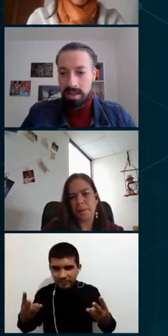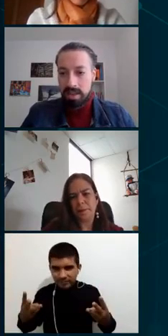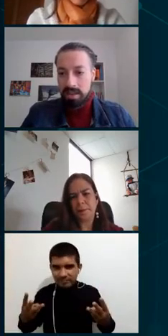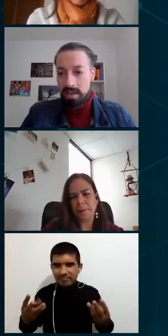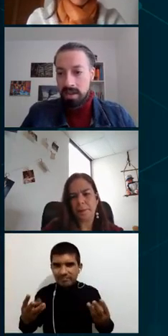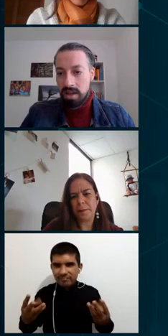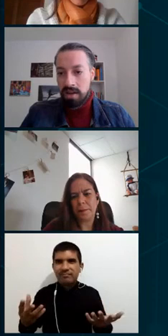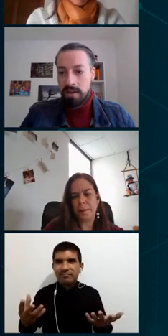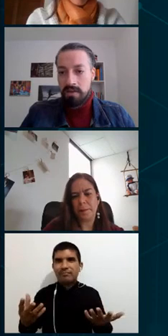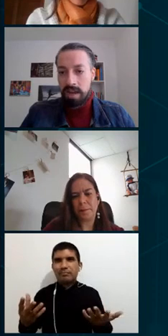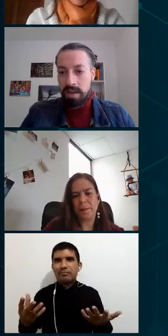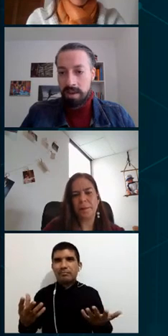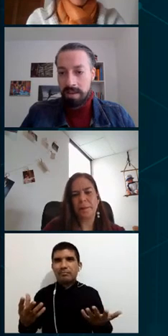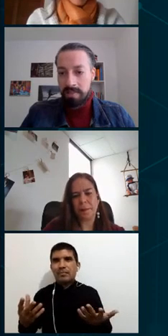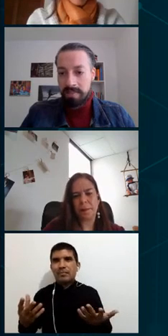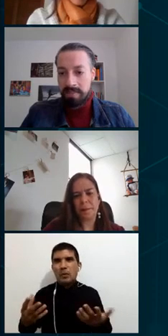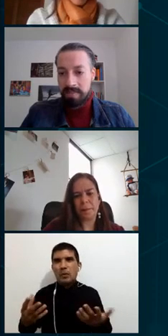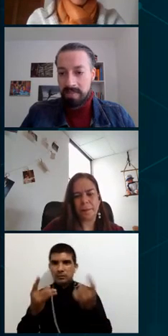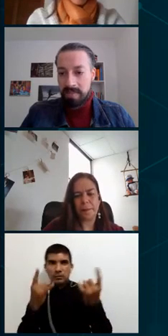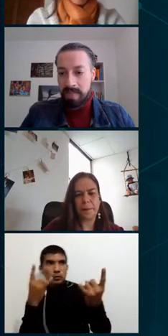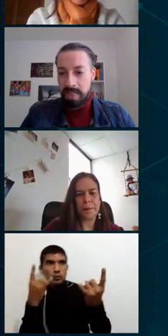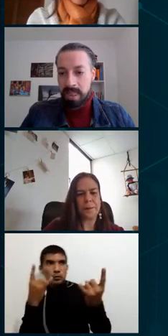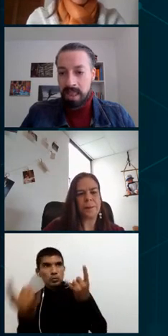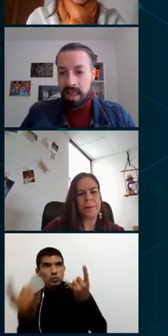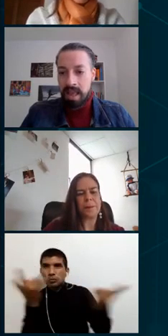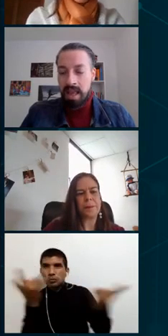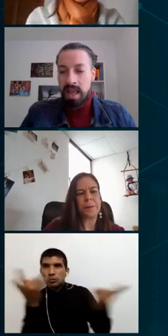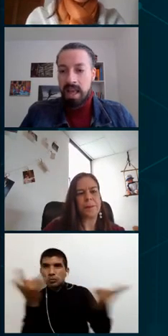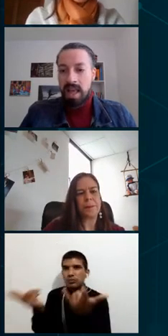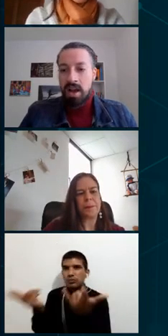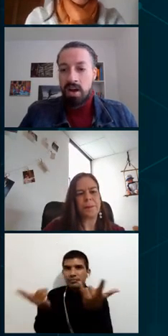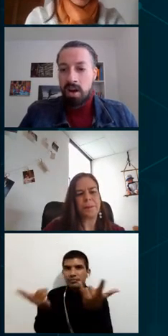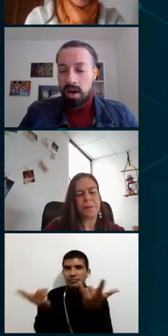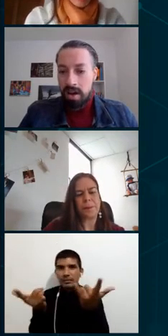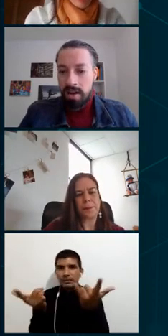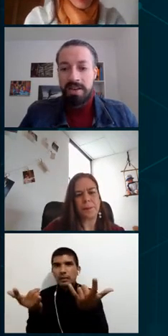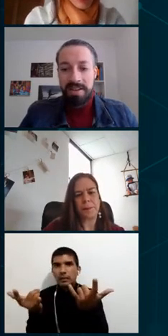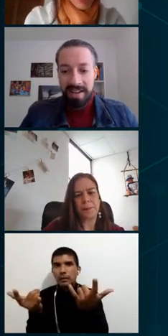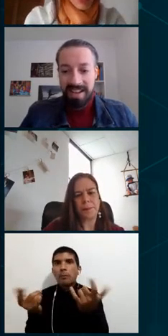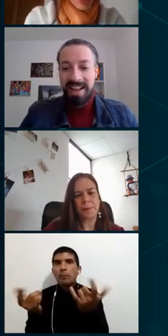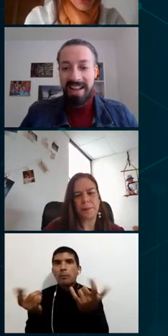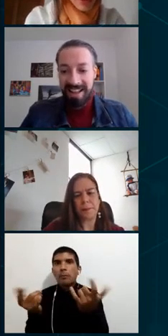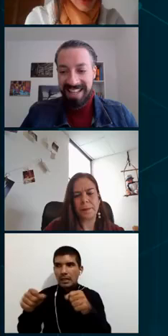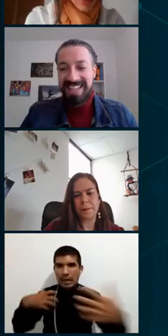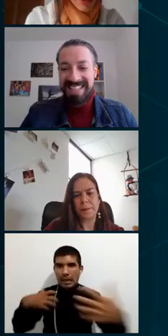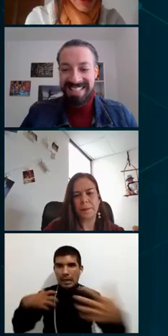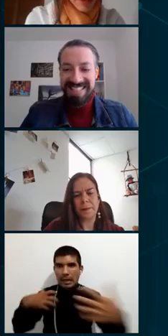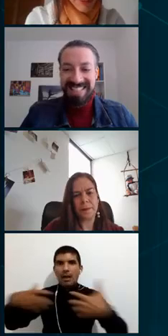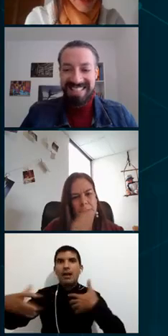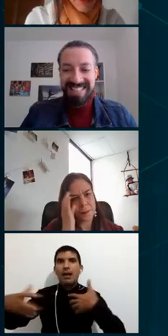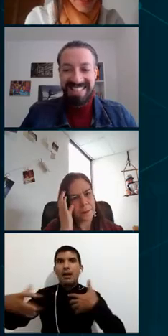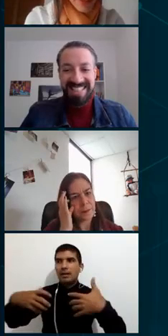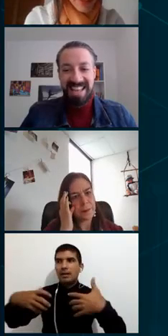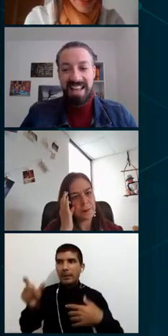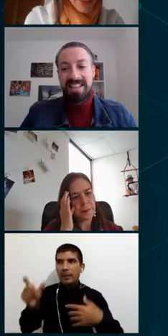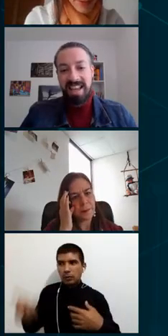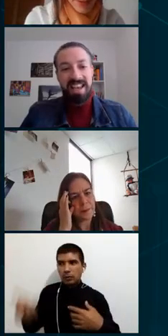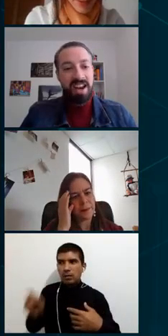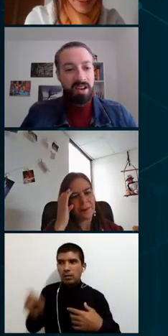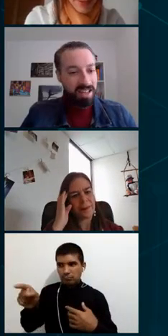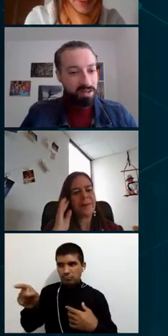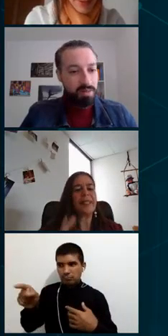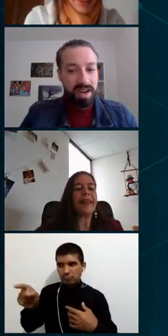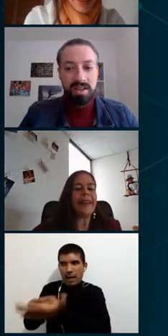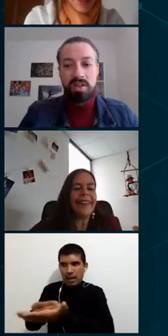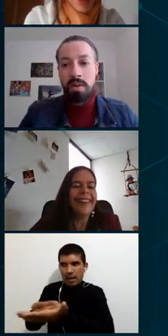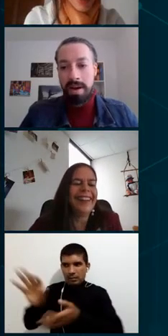aporte. Gracias, Felipe. Bueno, yo creo que ya podemos vender esto y nos va bien. Sí,